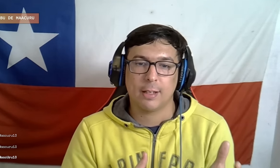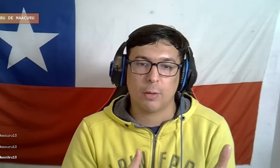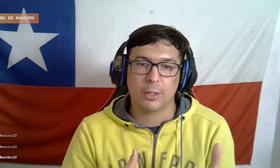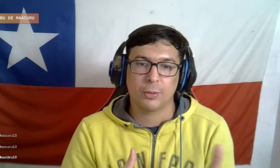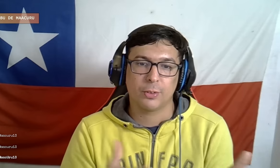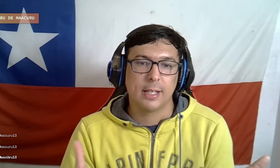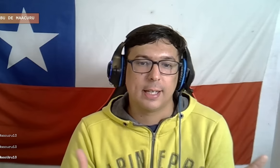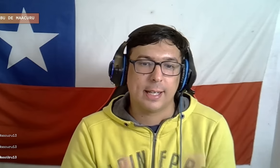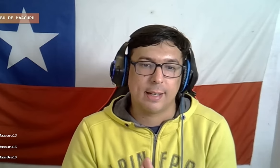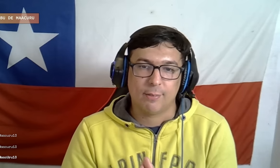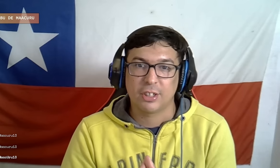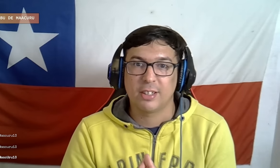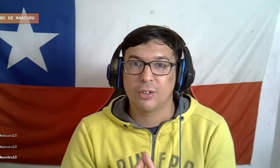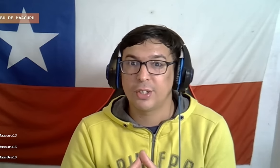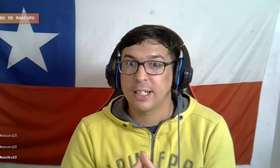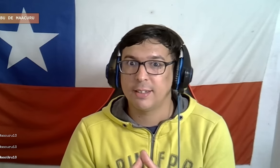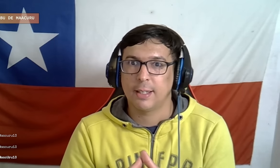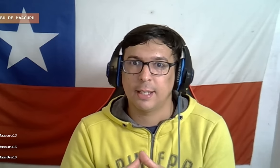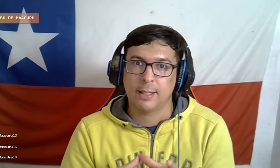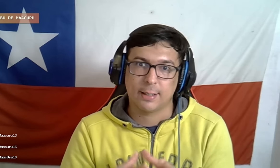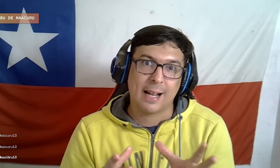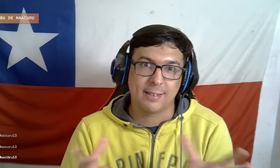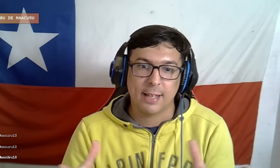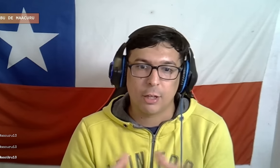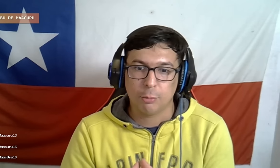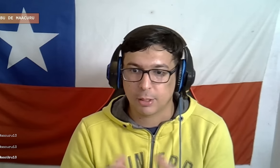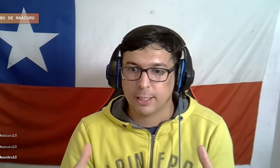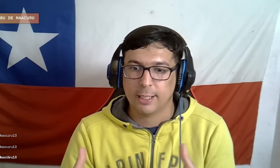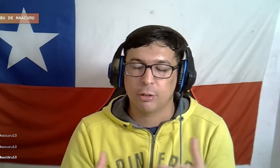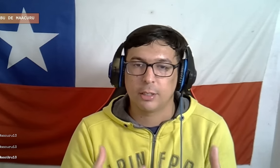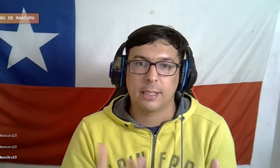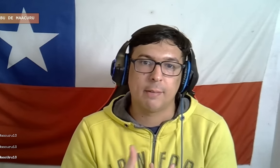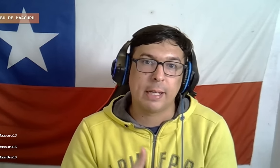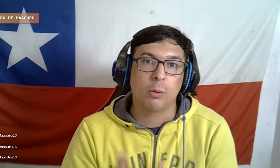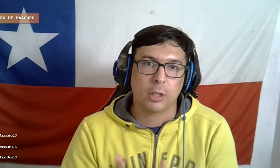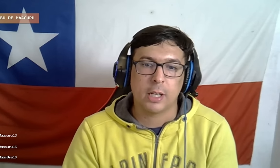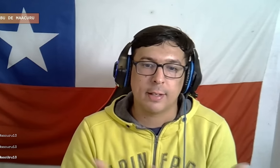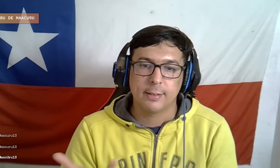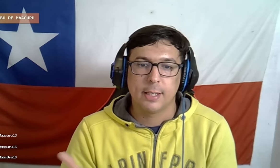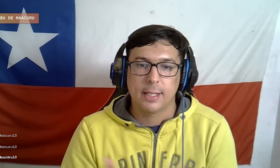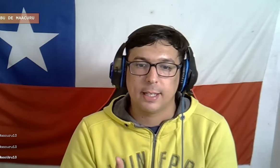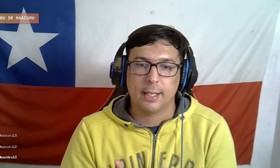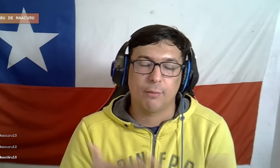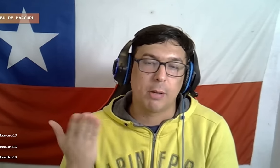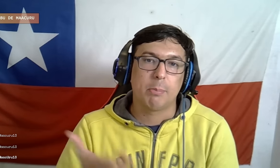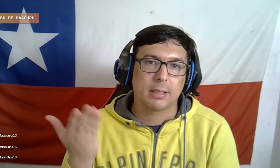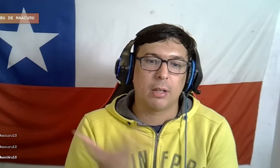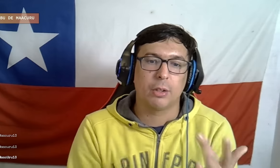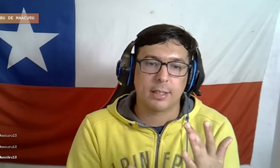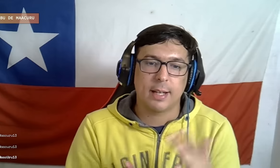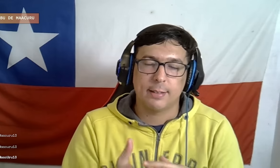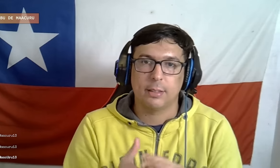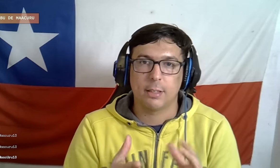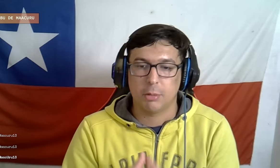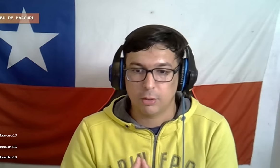De esas cuatro, fallecieron tres. Calcinados porque en el vehículo que iban fue impactado